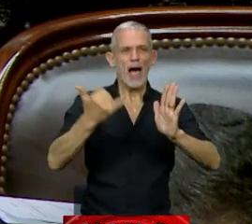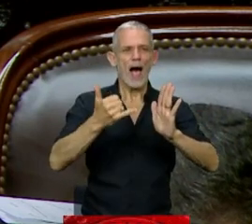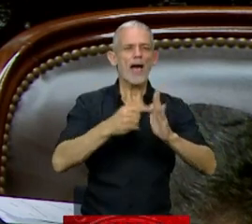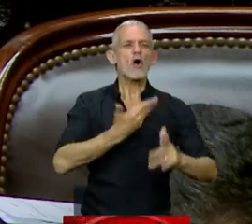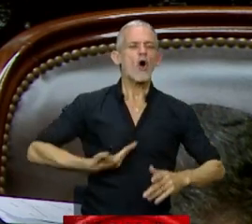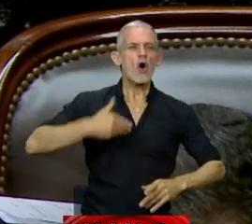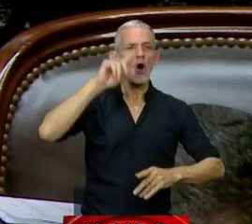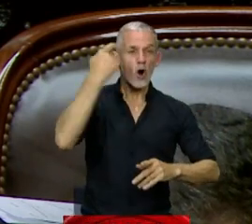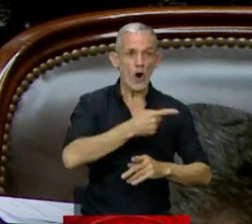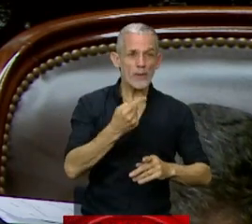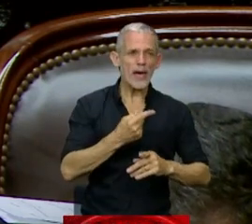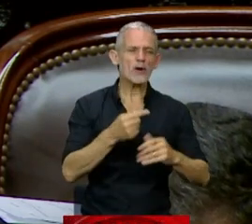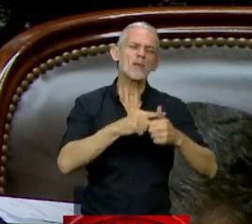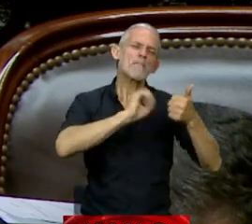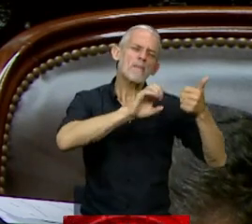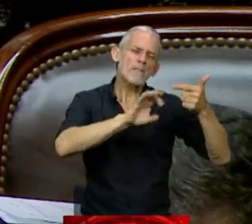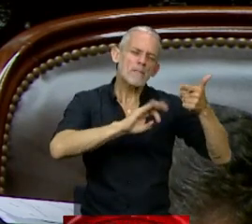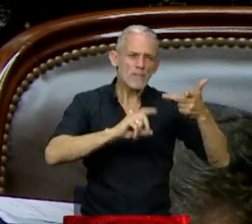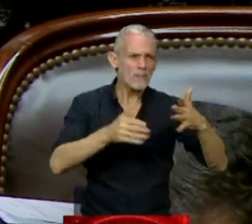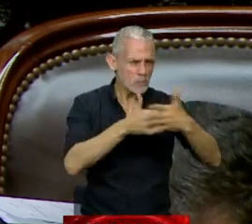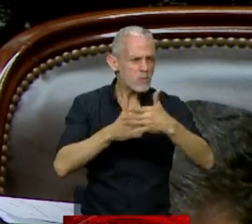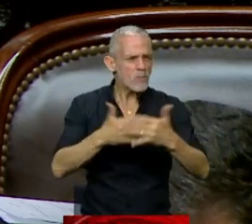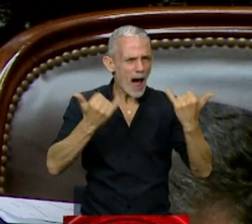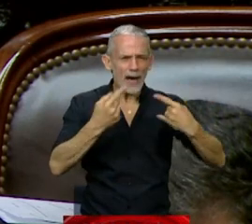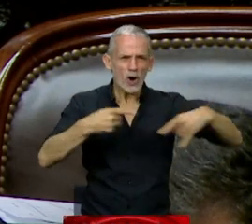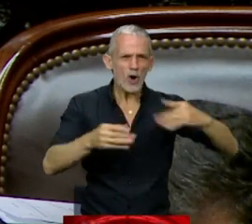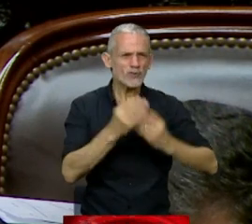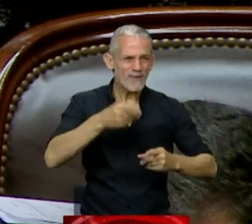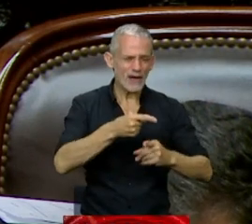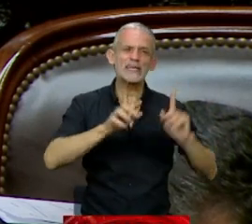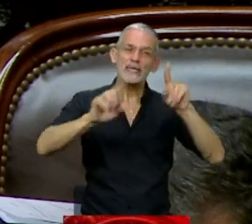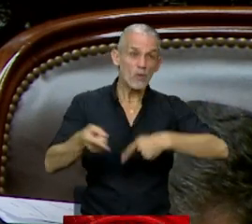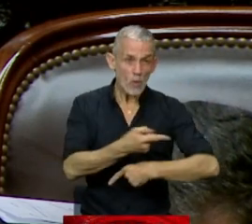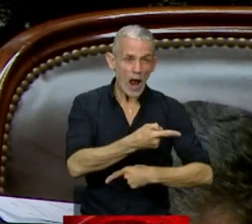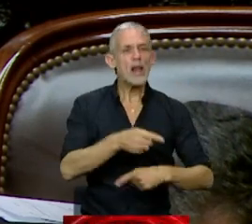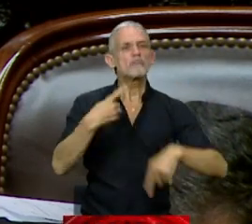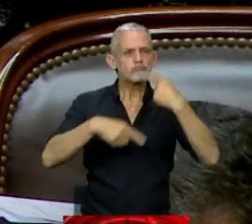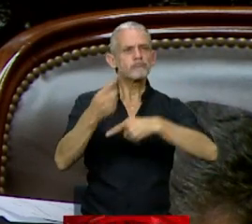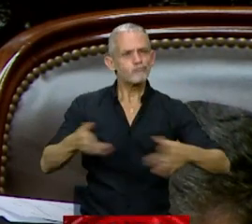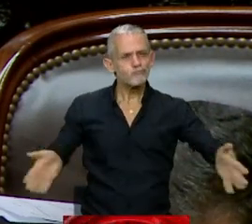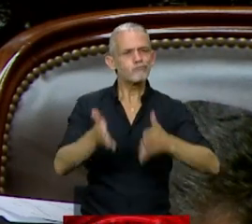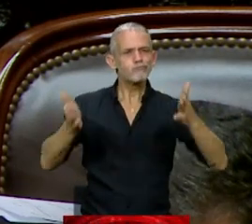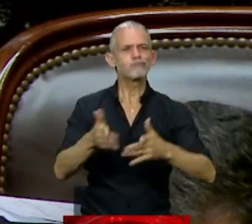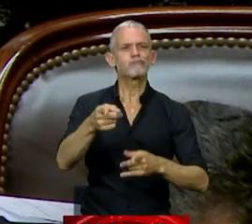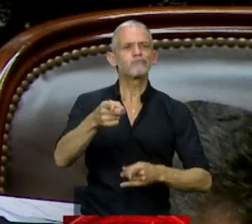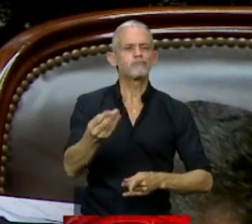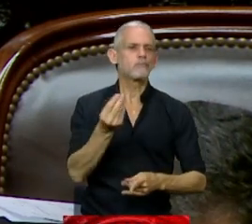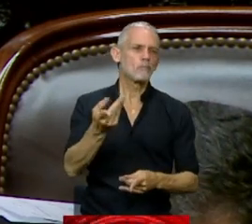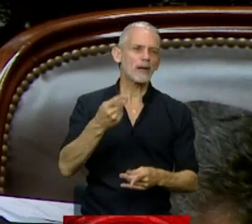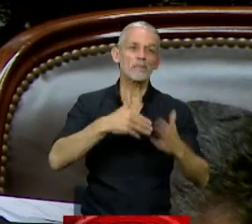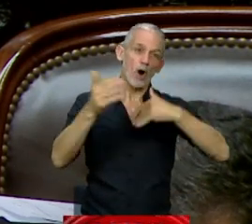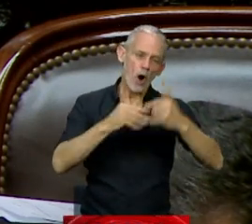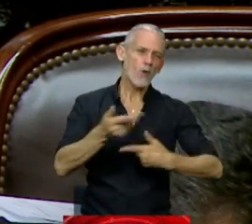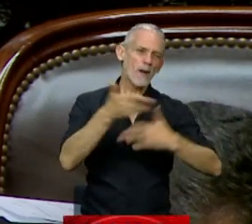un gobierno que, aún con todas esas restricciones y esos condicionamientos, sigue impulsando la